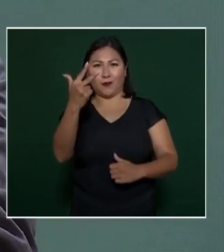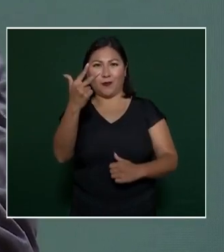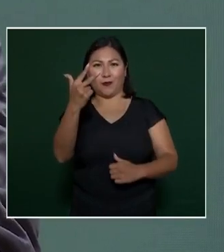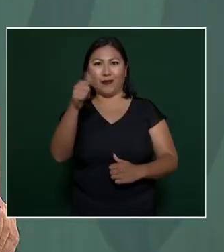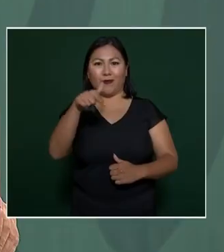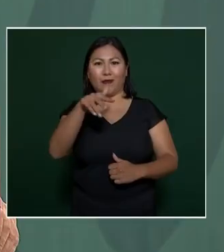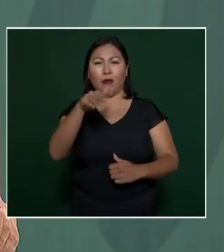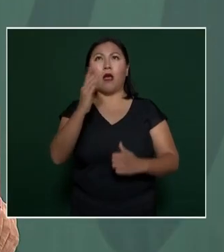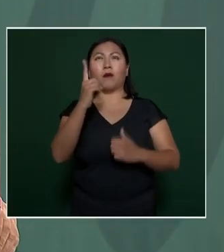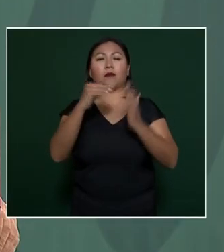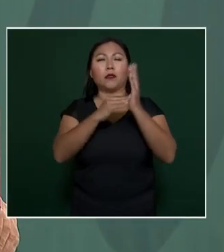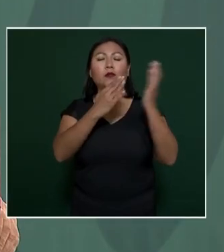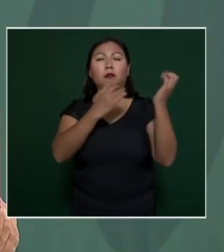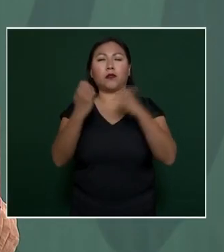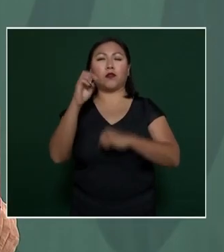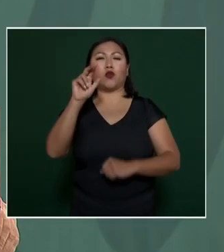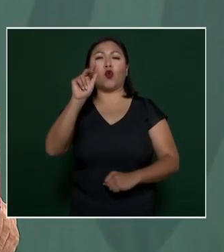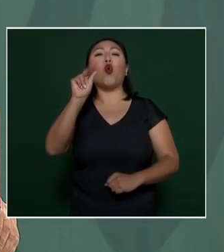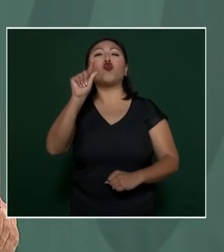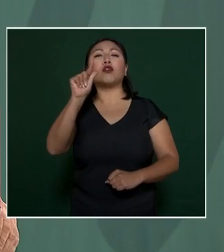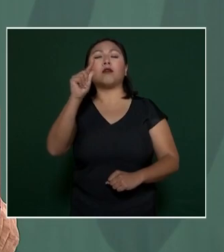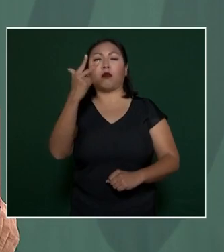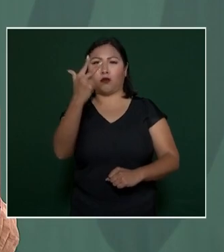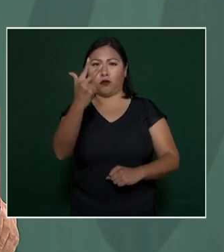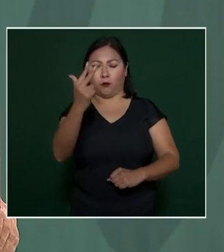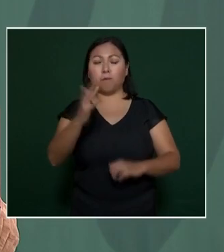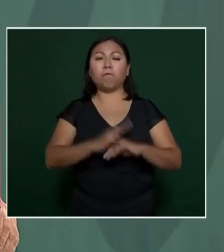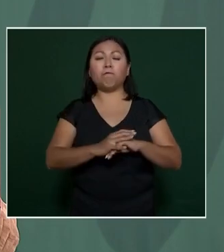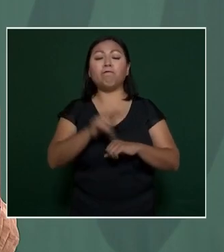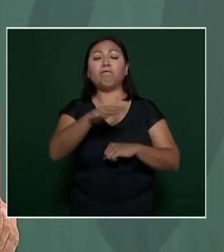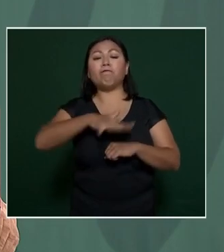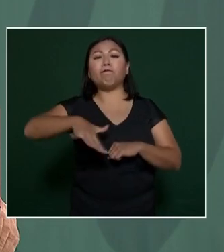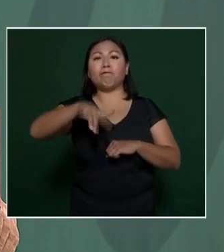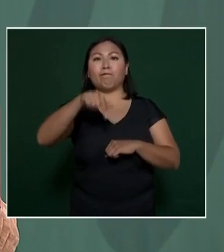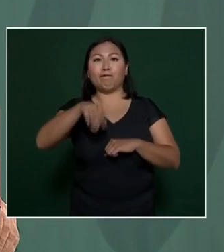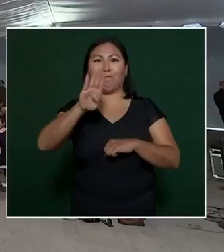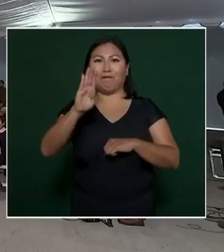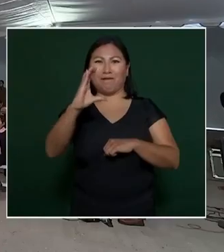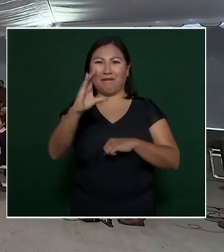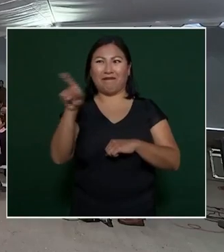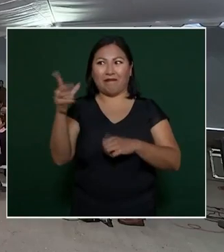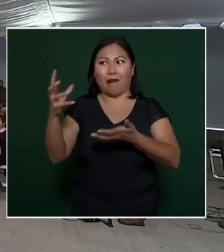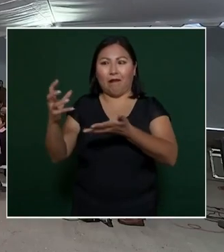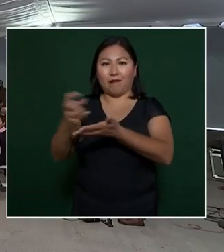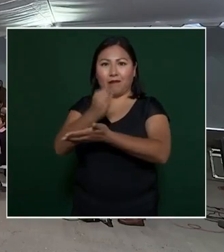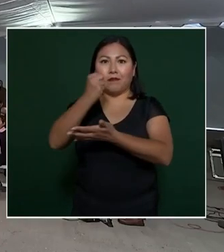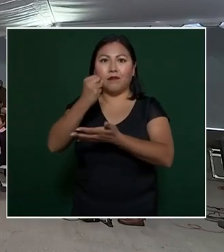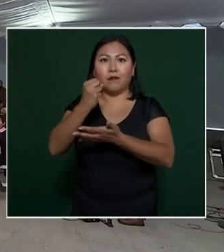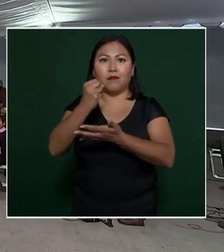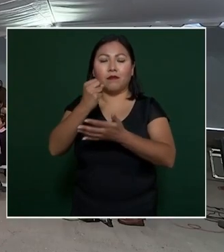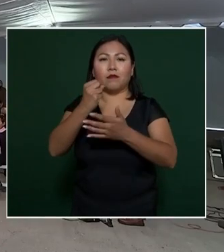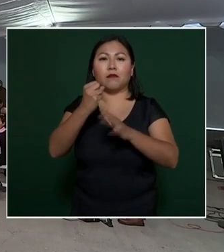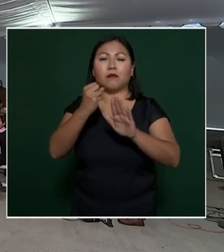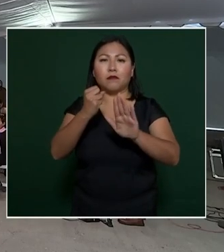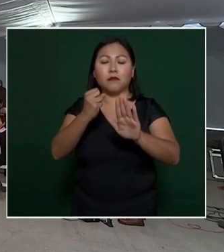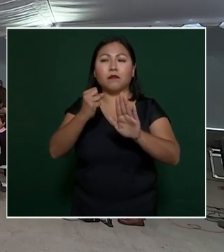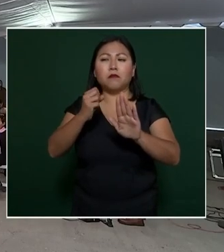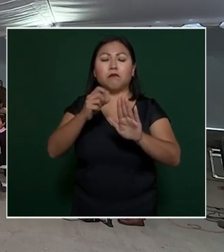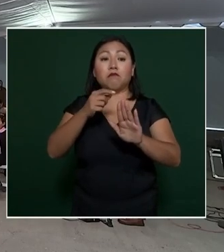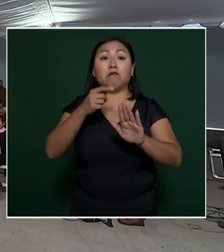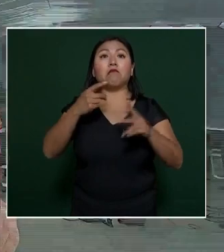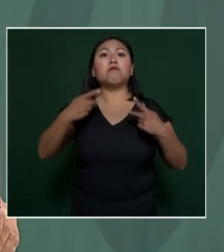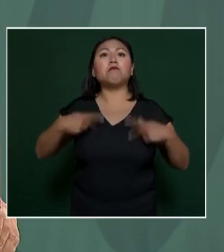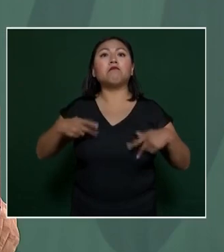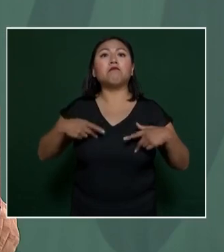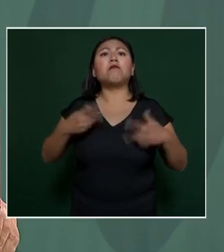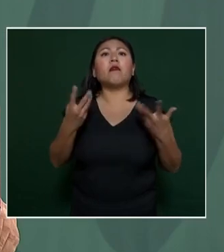estado y eh nosotros tenemos mucho que agradecerle al pueblo de Baja